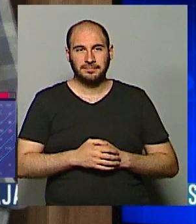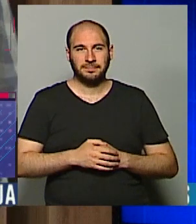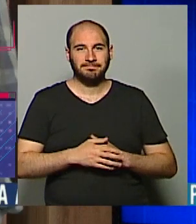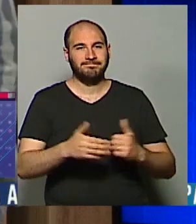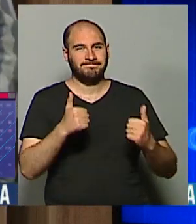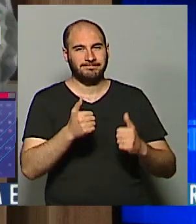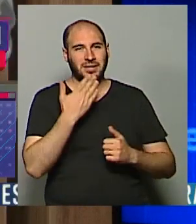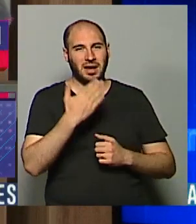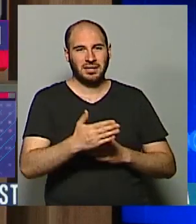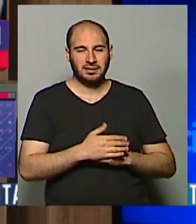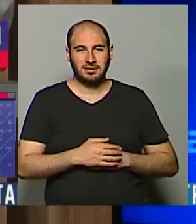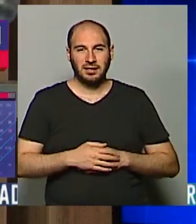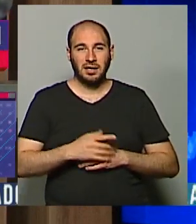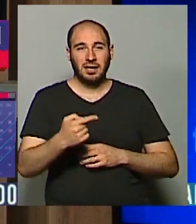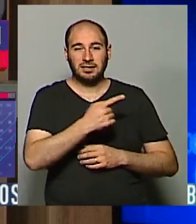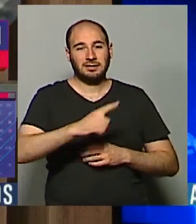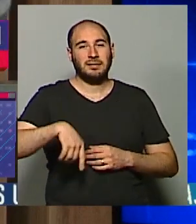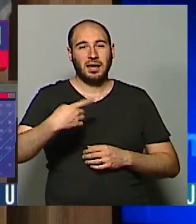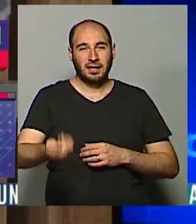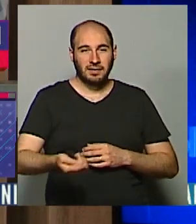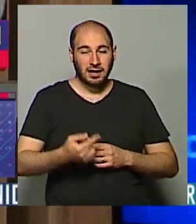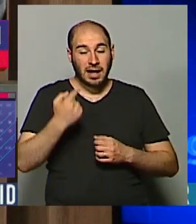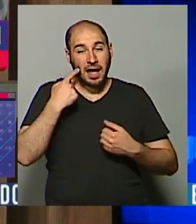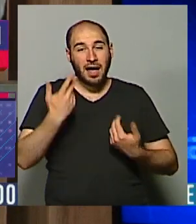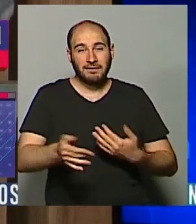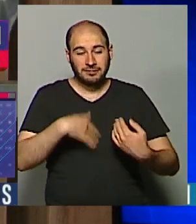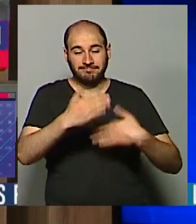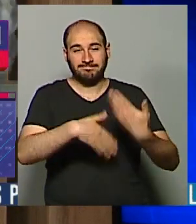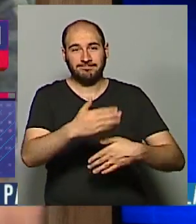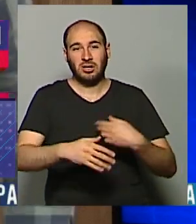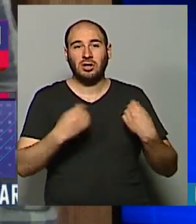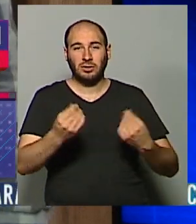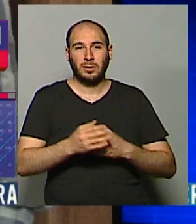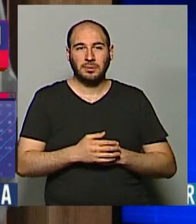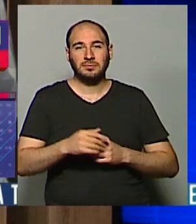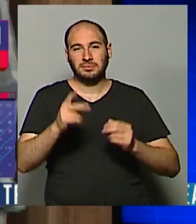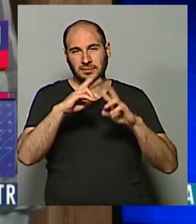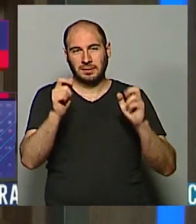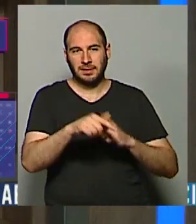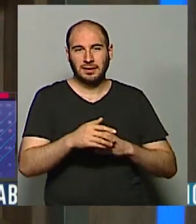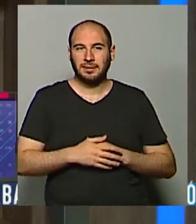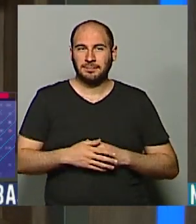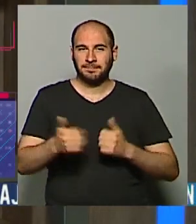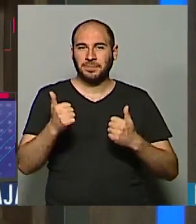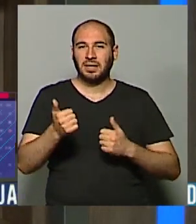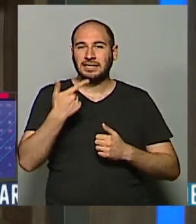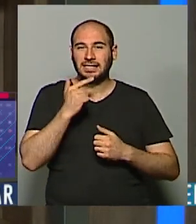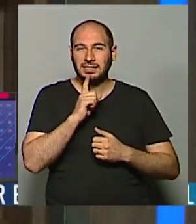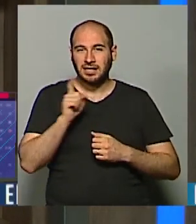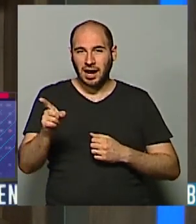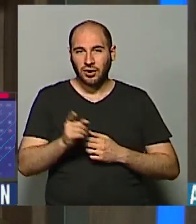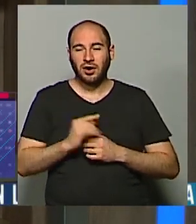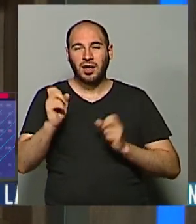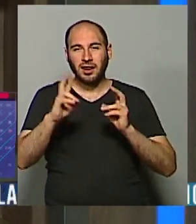No, gracias a usted, y sin duda la semana que viene veremos cómo sigue evolucionando todos estos temas. Muy bien, ahí estaba Santiago